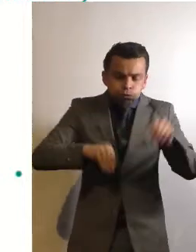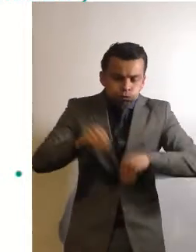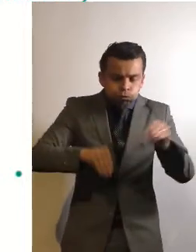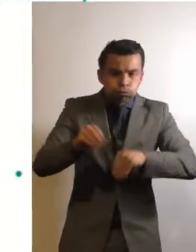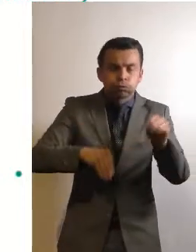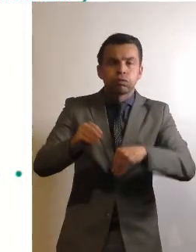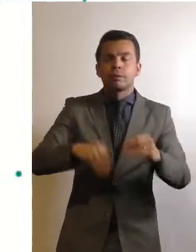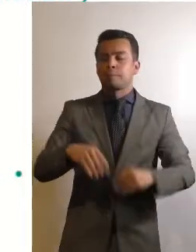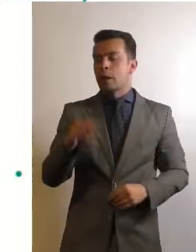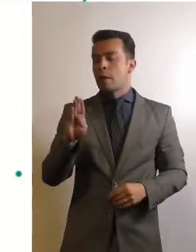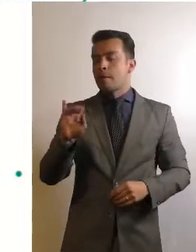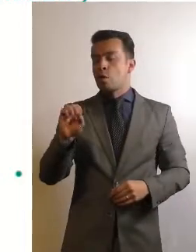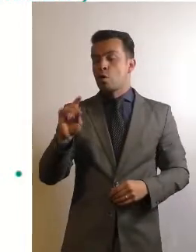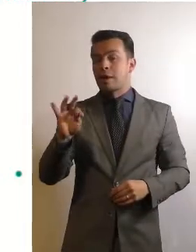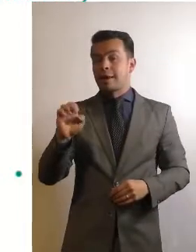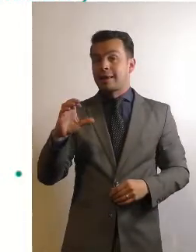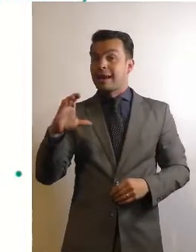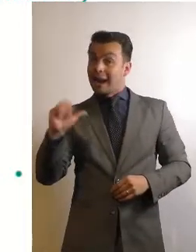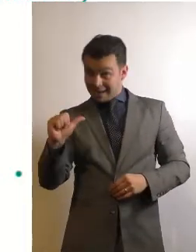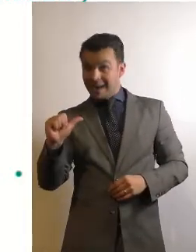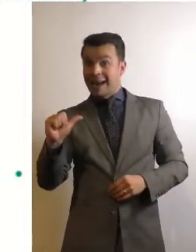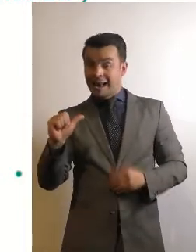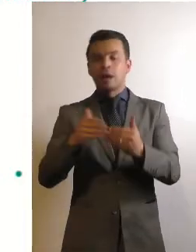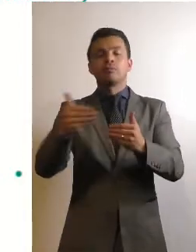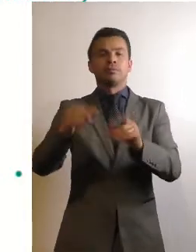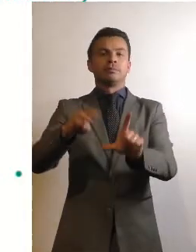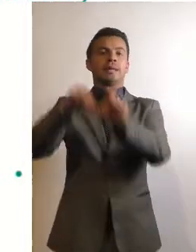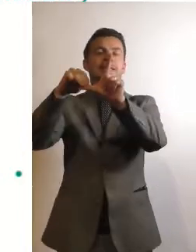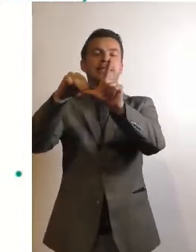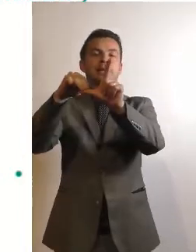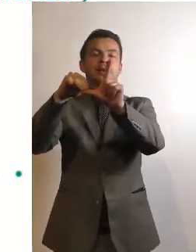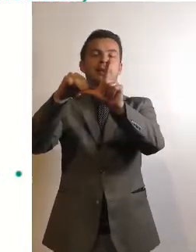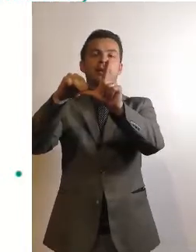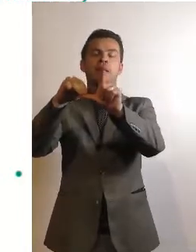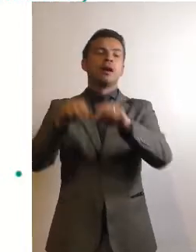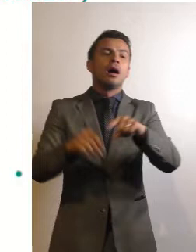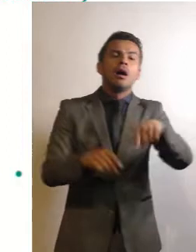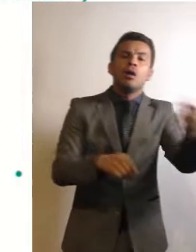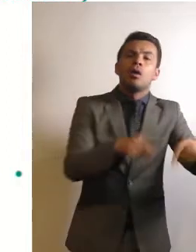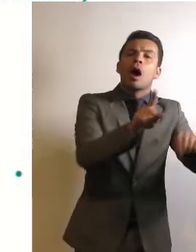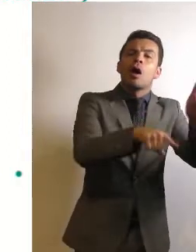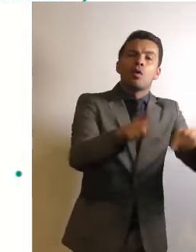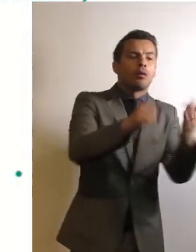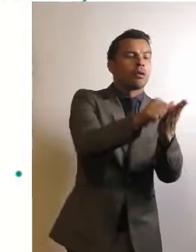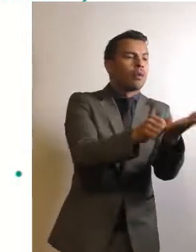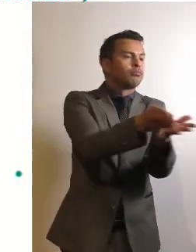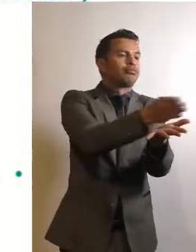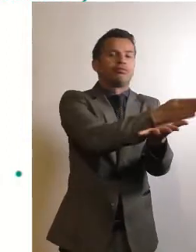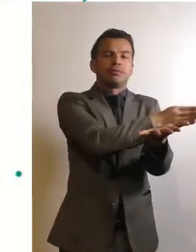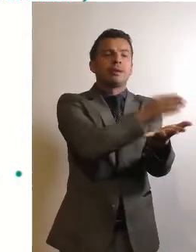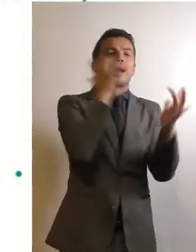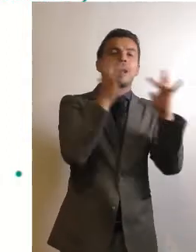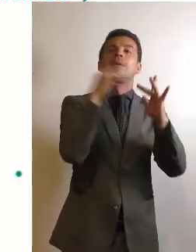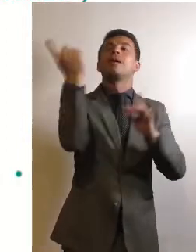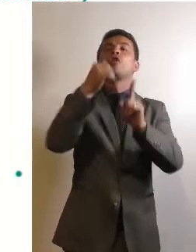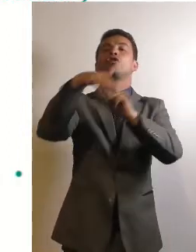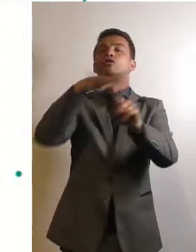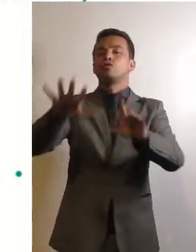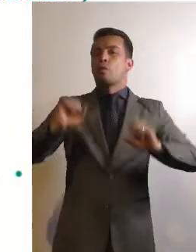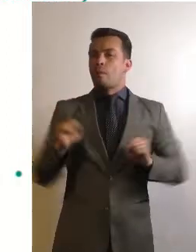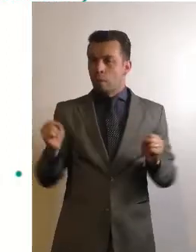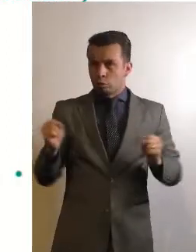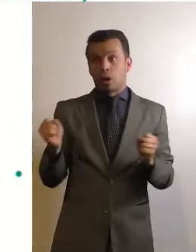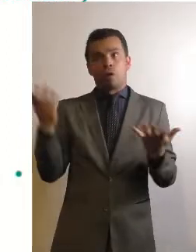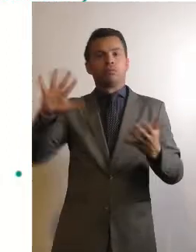bioética y una oferta en maestrías de programas que atienden a las necesidades del contexto, es decir, hemos